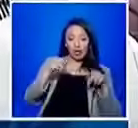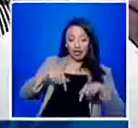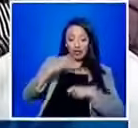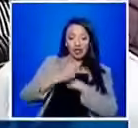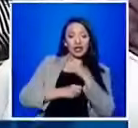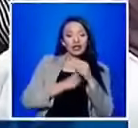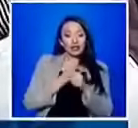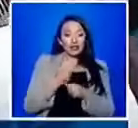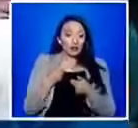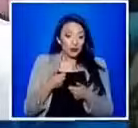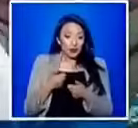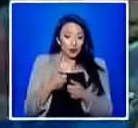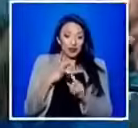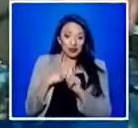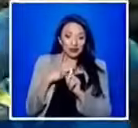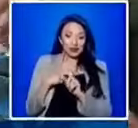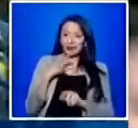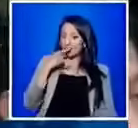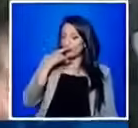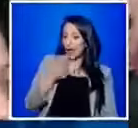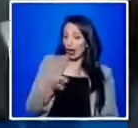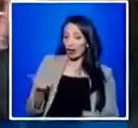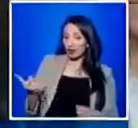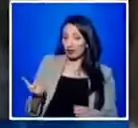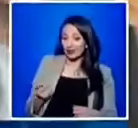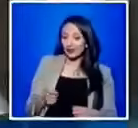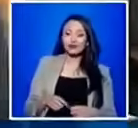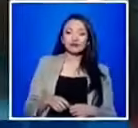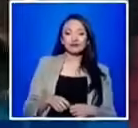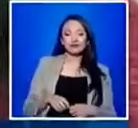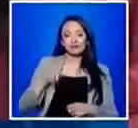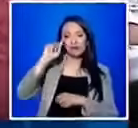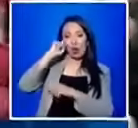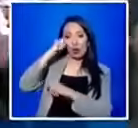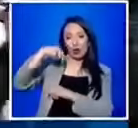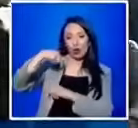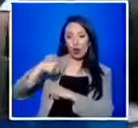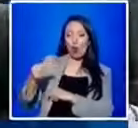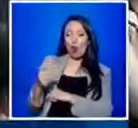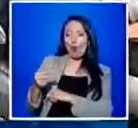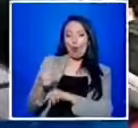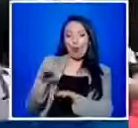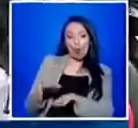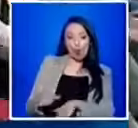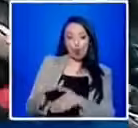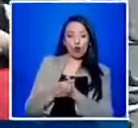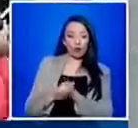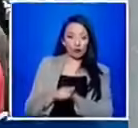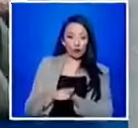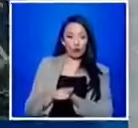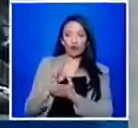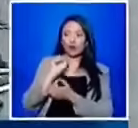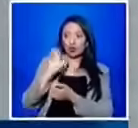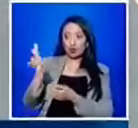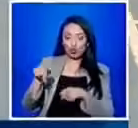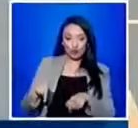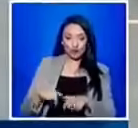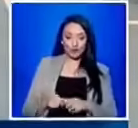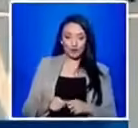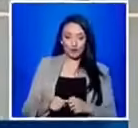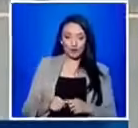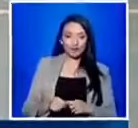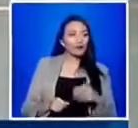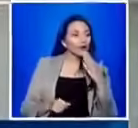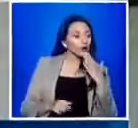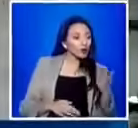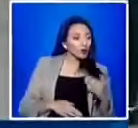año sea muy productivo para todos y por acordarse de aquí, del Tequito, que es el sur de Huamaní.